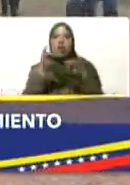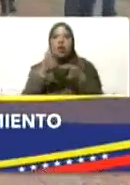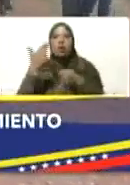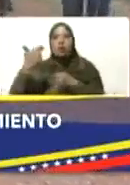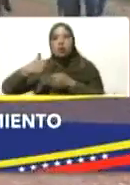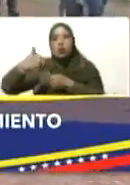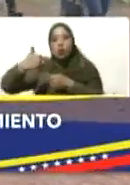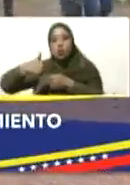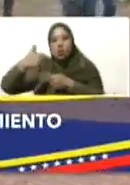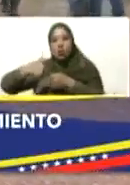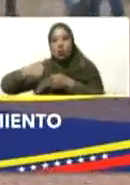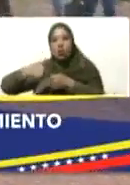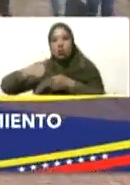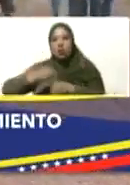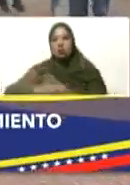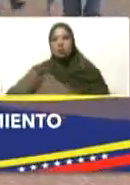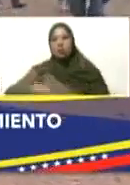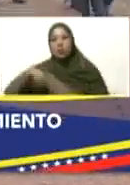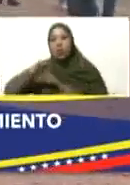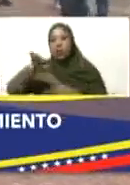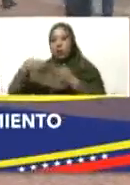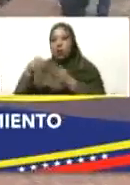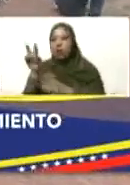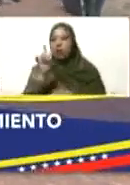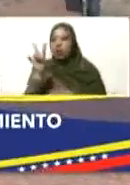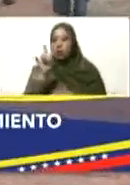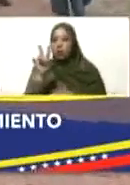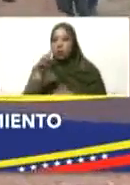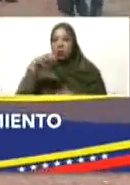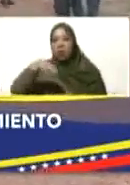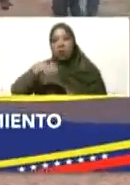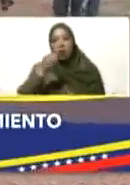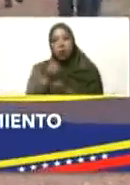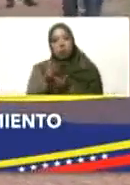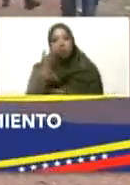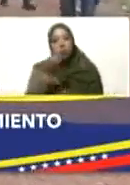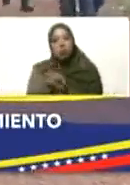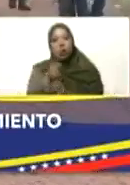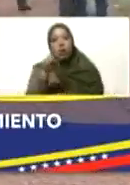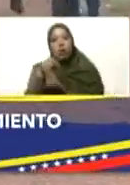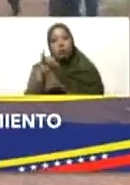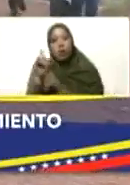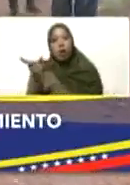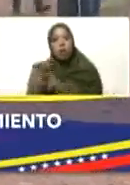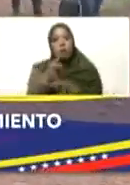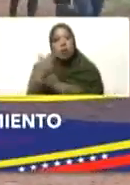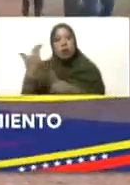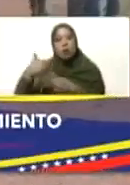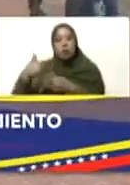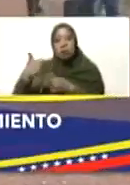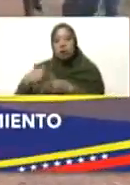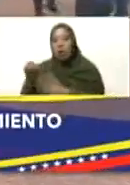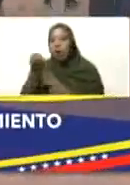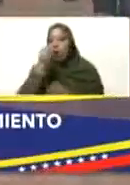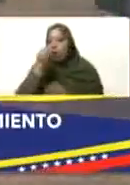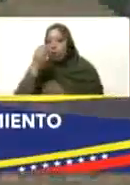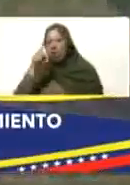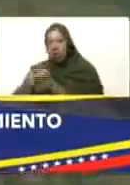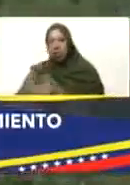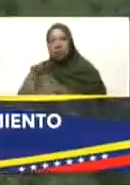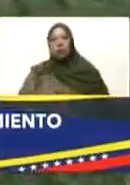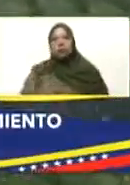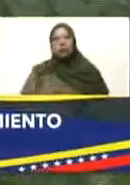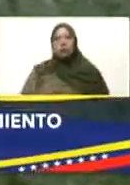petrolera del país, como lo es el estado Monagas. Gas, petróleo y alimentos. Pero no solamente